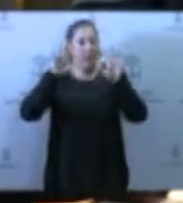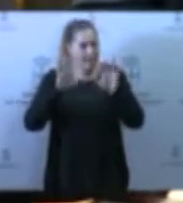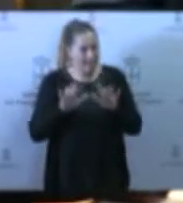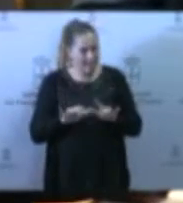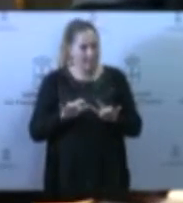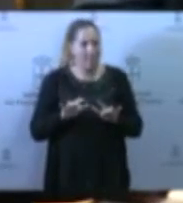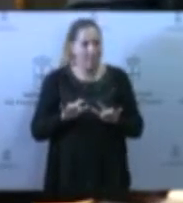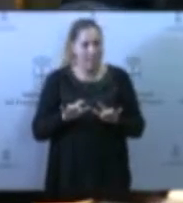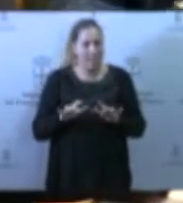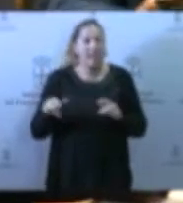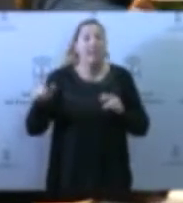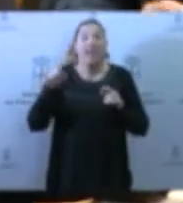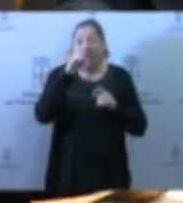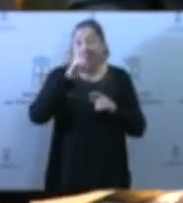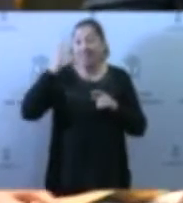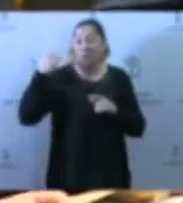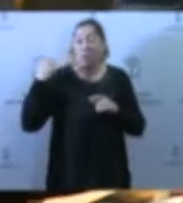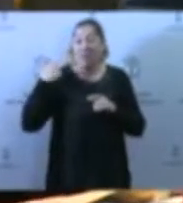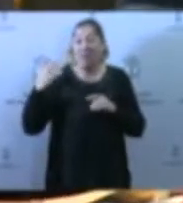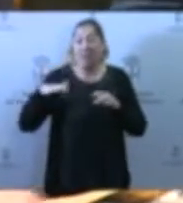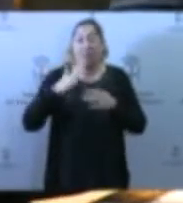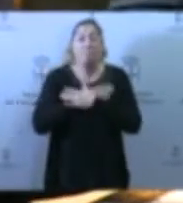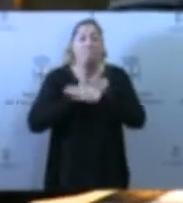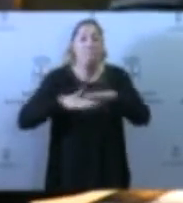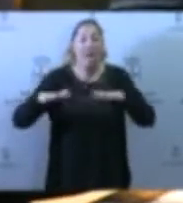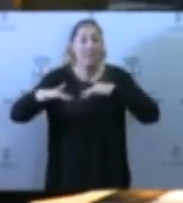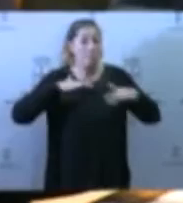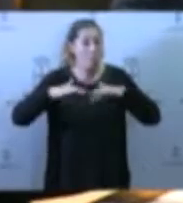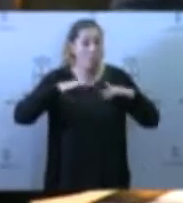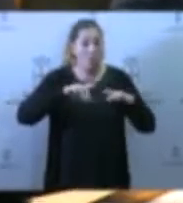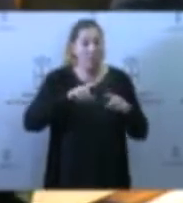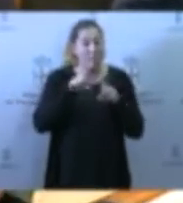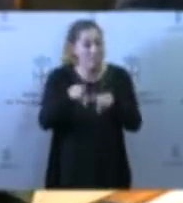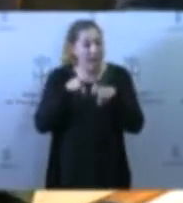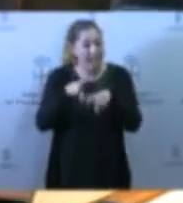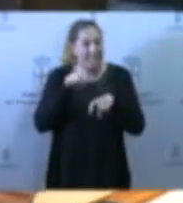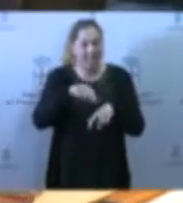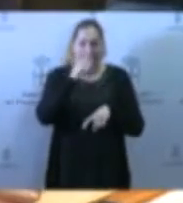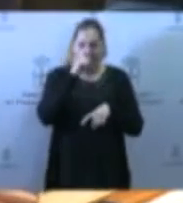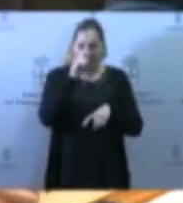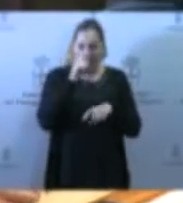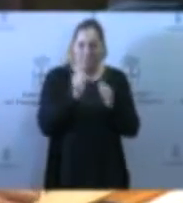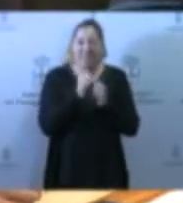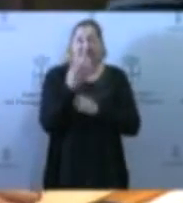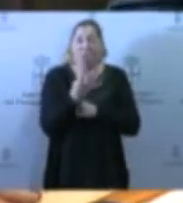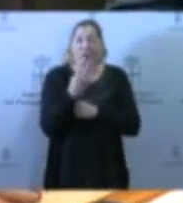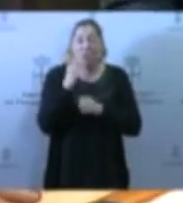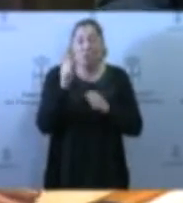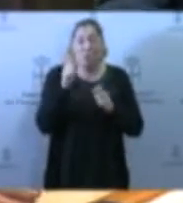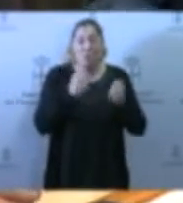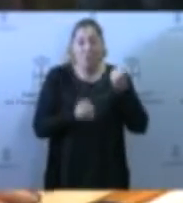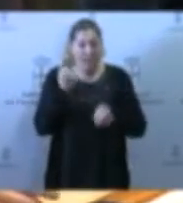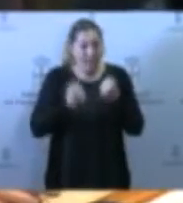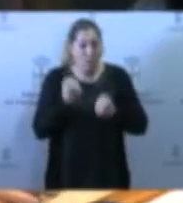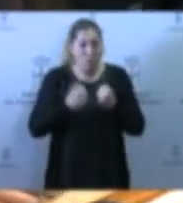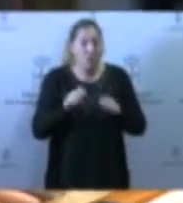de los vehículos del parque móvil de la Consellería de Infraestructuras supera los 18 años y hay 24 vehículos con más de 30 años de edad, como acaba de hacer